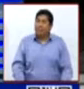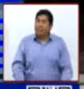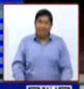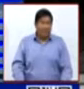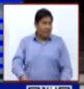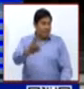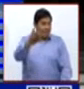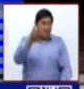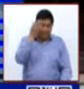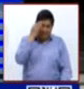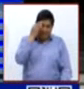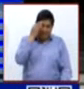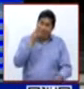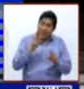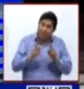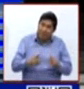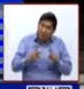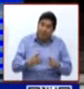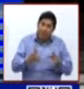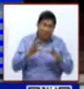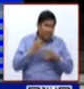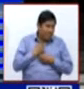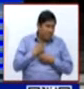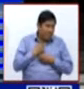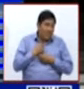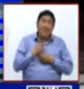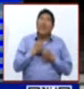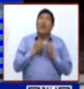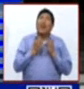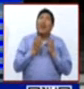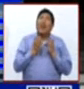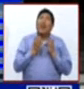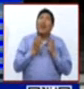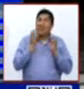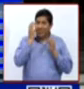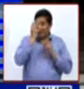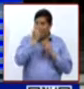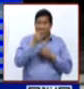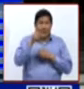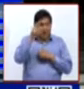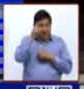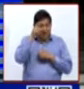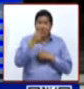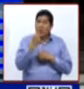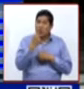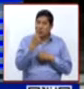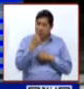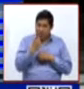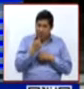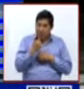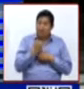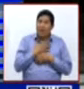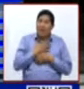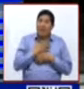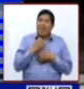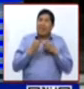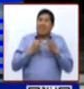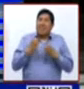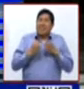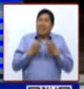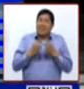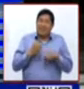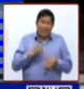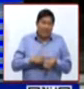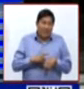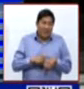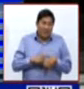Tú sabes que hay personas que han recibido de una manera muy especial esto de la luna roja. Claro, emocionados. Emocionados porque dicen que es un